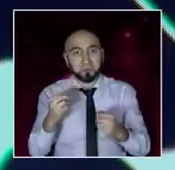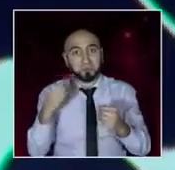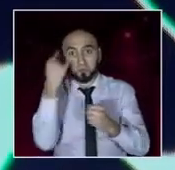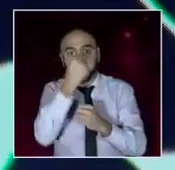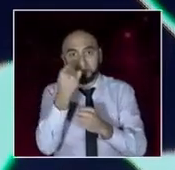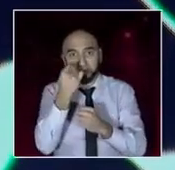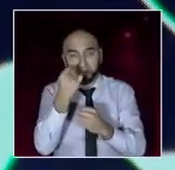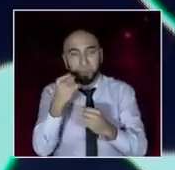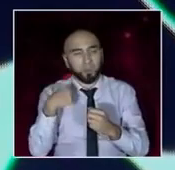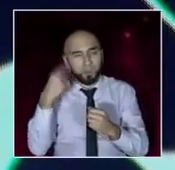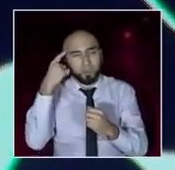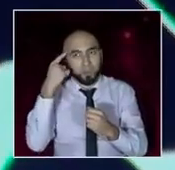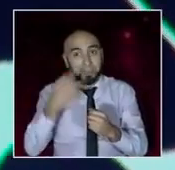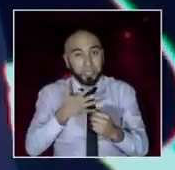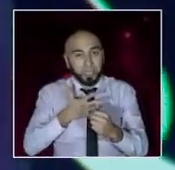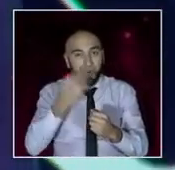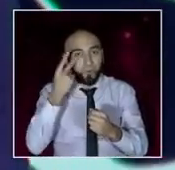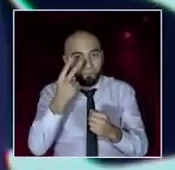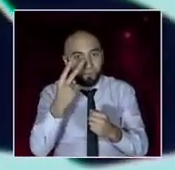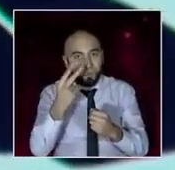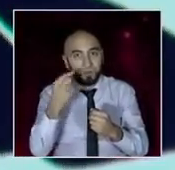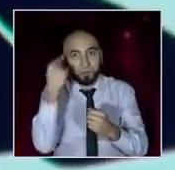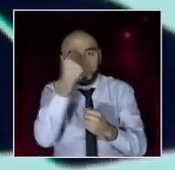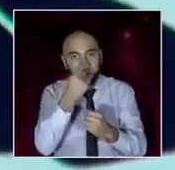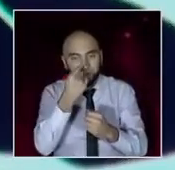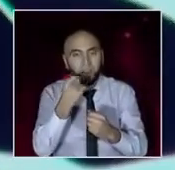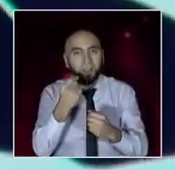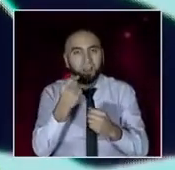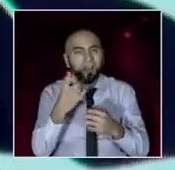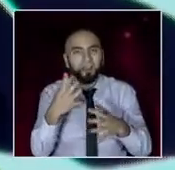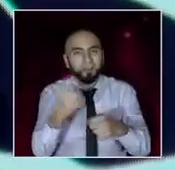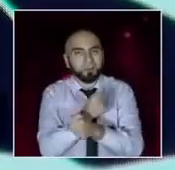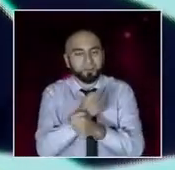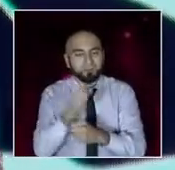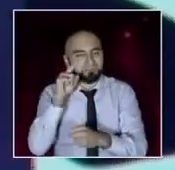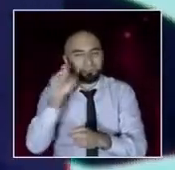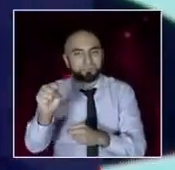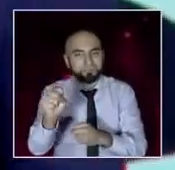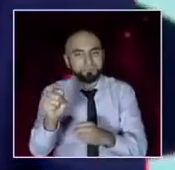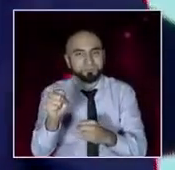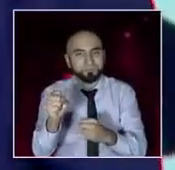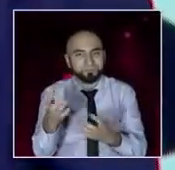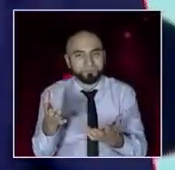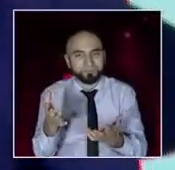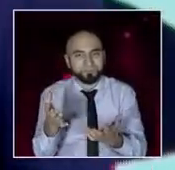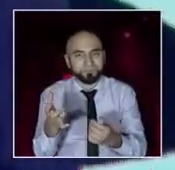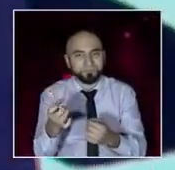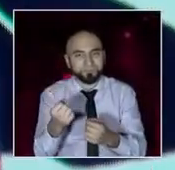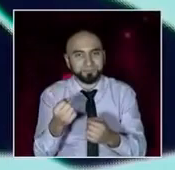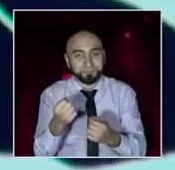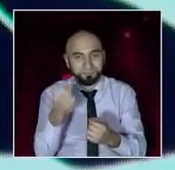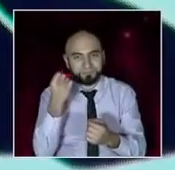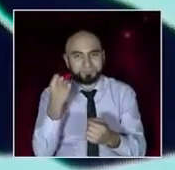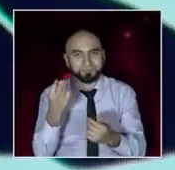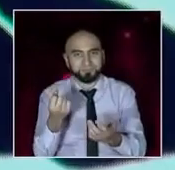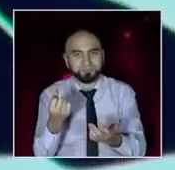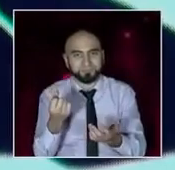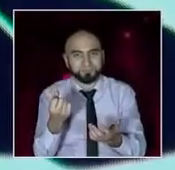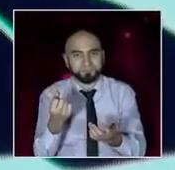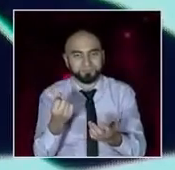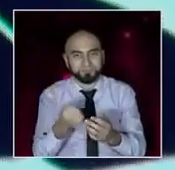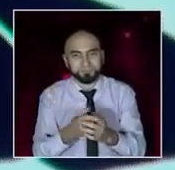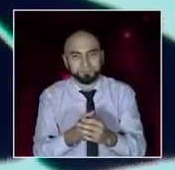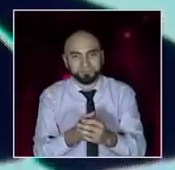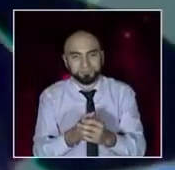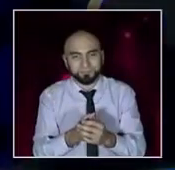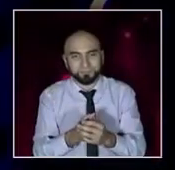rápido y más preciso. Vemos lo que esperamos de forma más rápidamente de lo que no esperamos o no